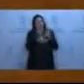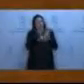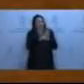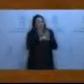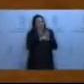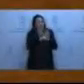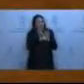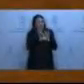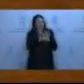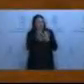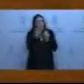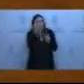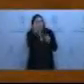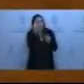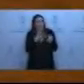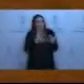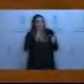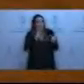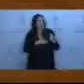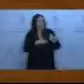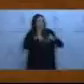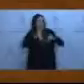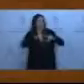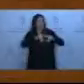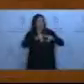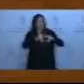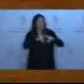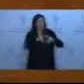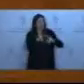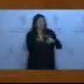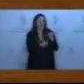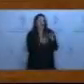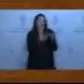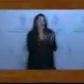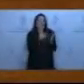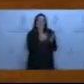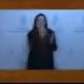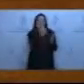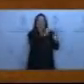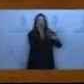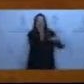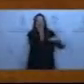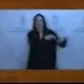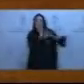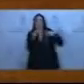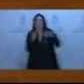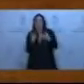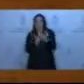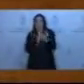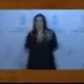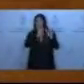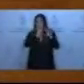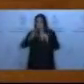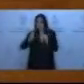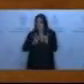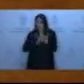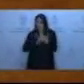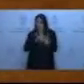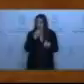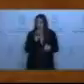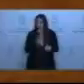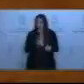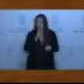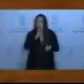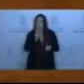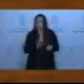necesidad de que el Principado exija su reintegro en la página 63 del informe. La Fundación no